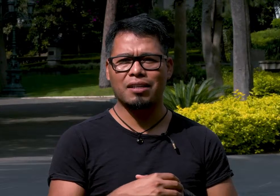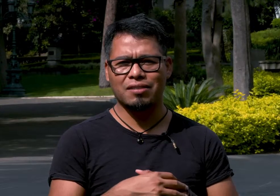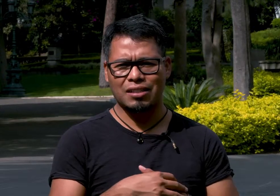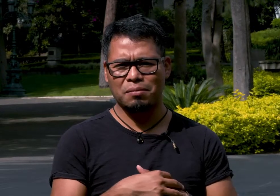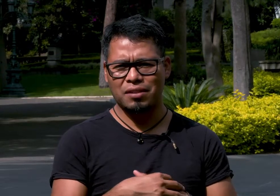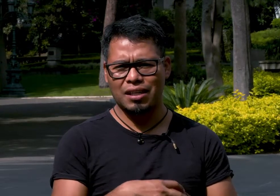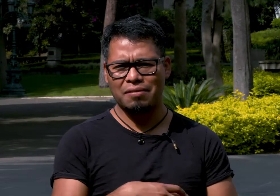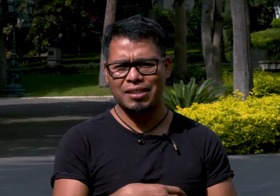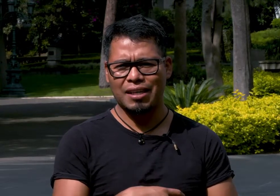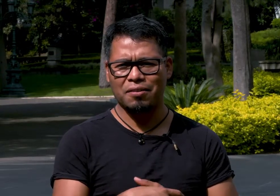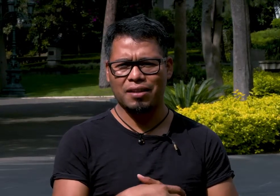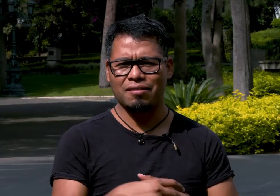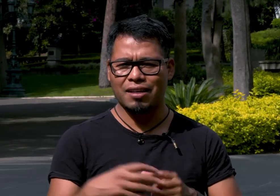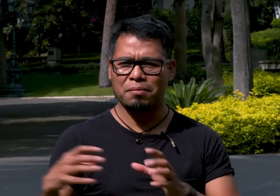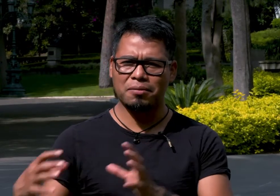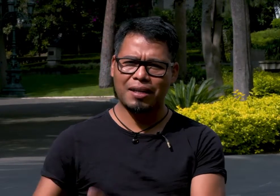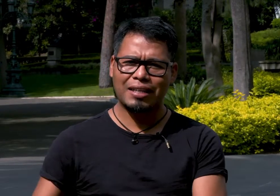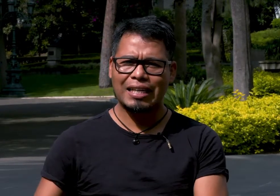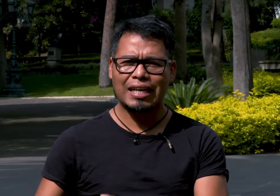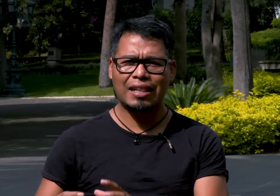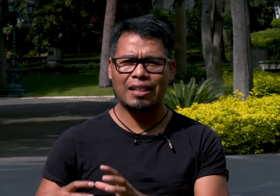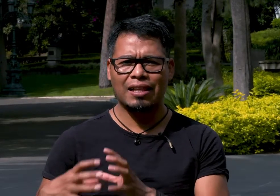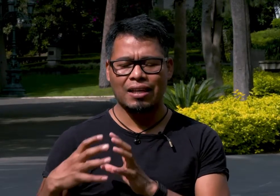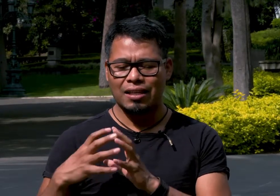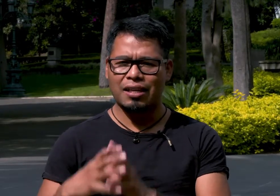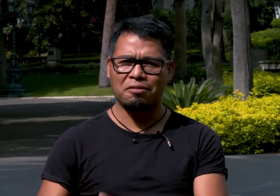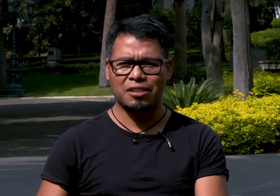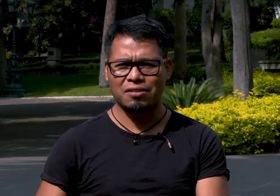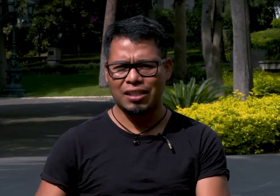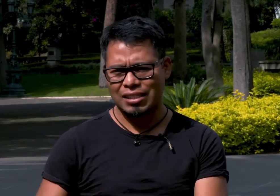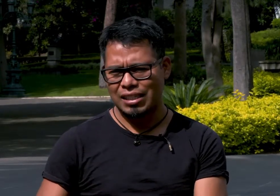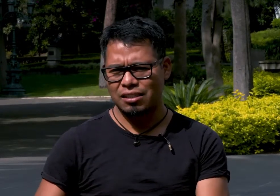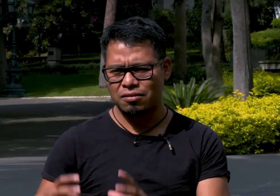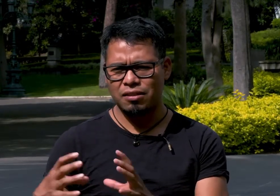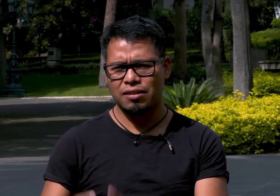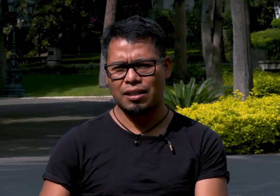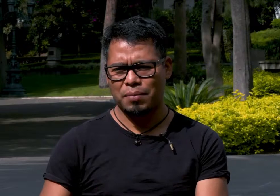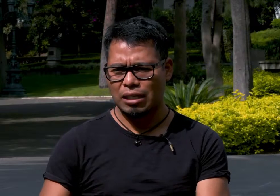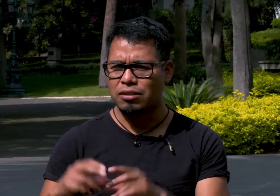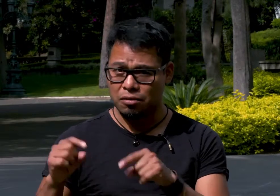entonces como que nos hacemos de la vista gorda y no queremos ver ni a nuestros